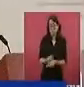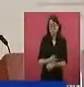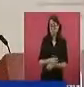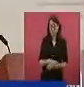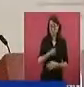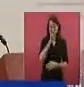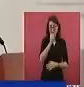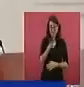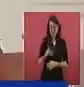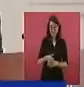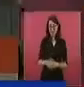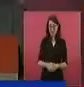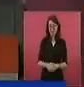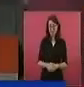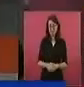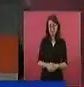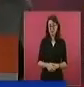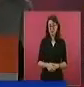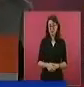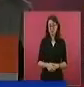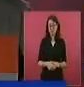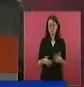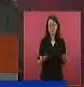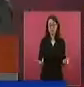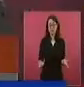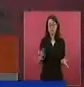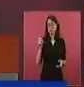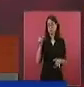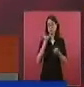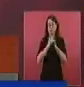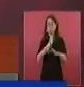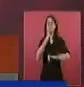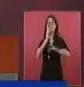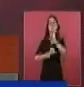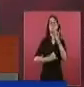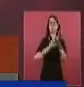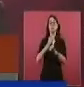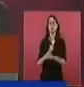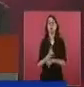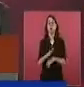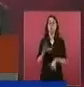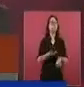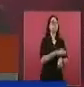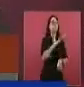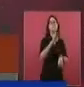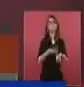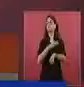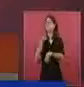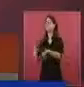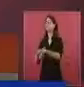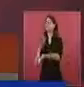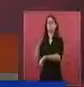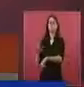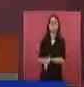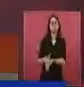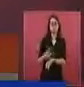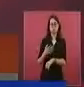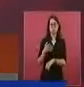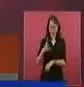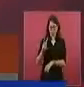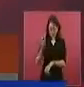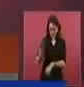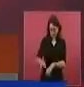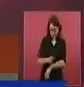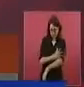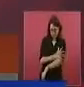Son calificadoras que actúan en función de intereses.